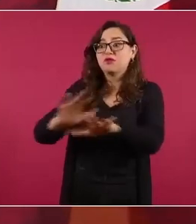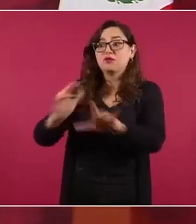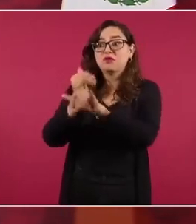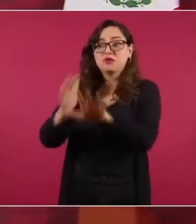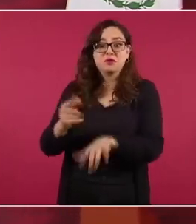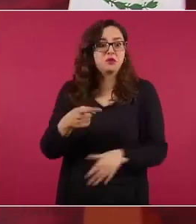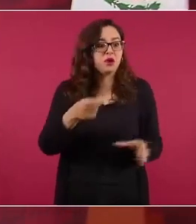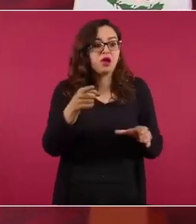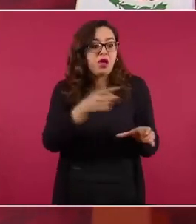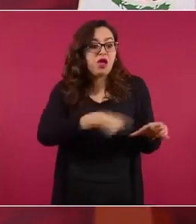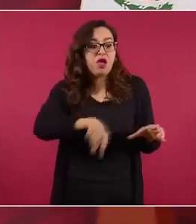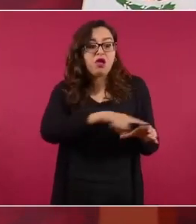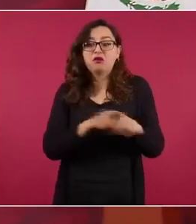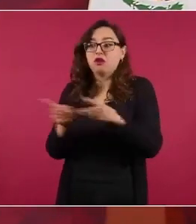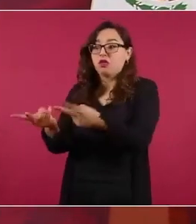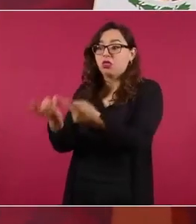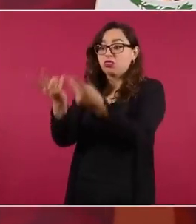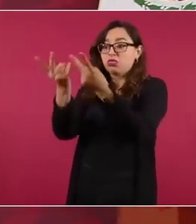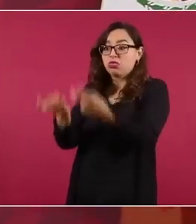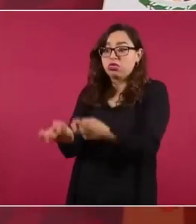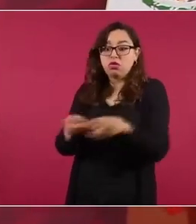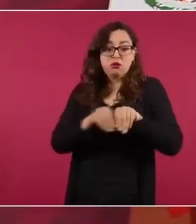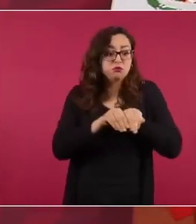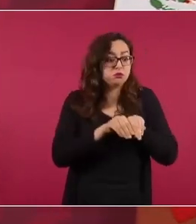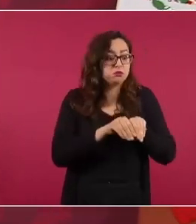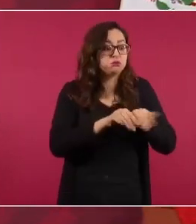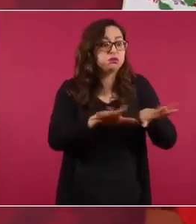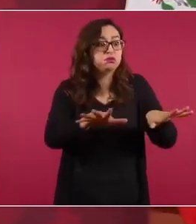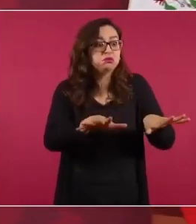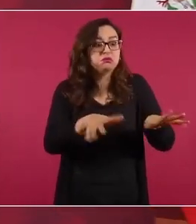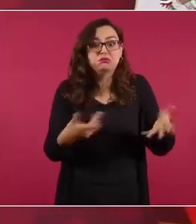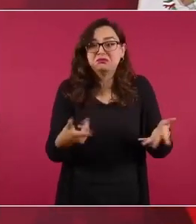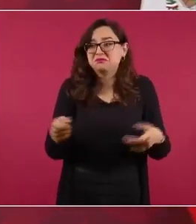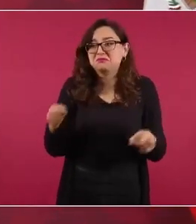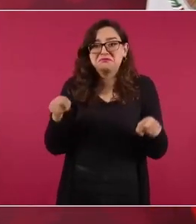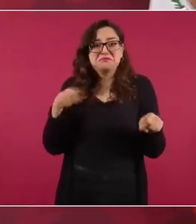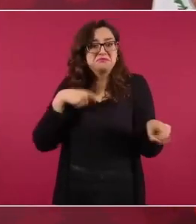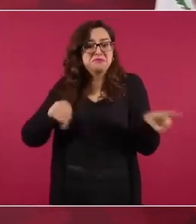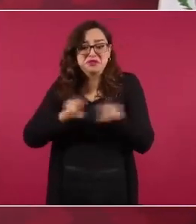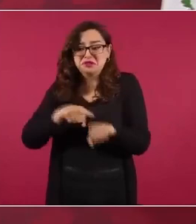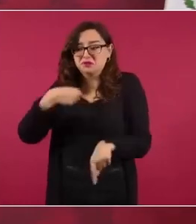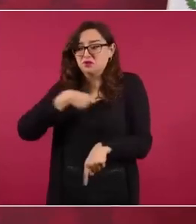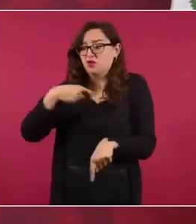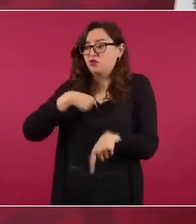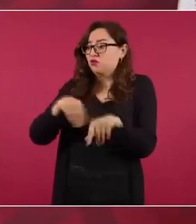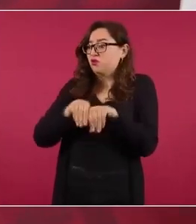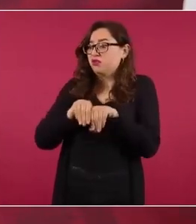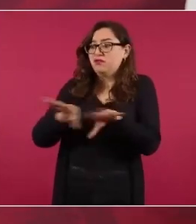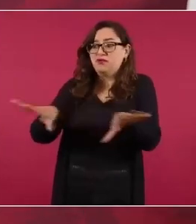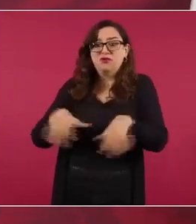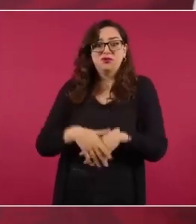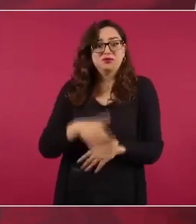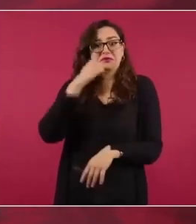Todo lo que se dice ahí es cierto y se ha